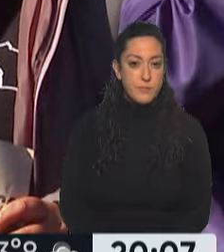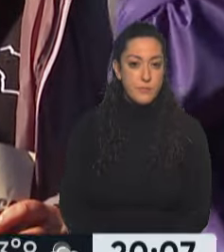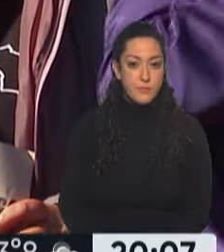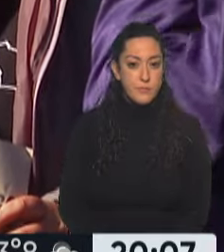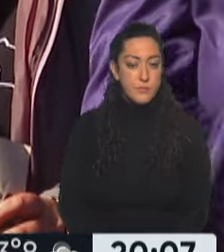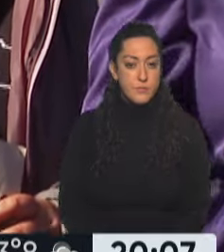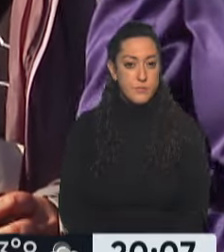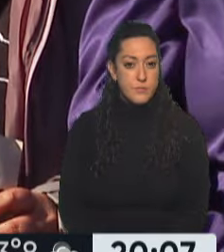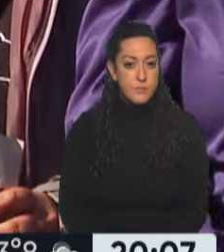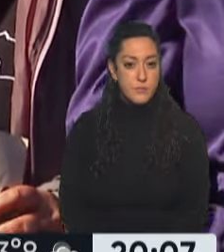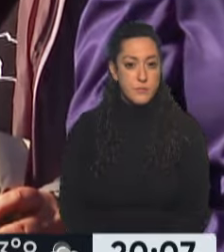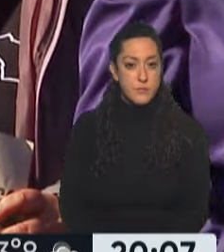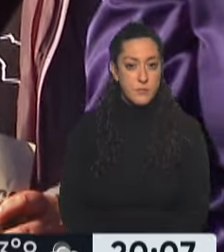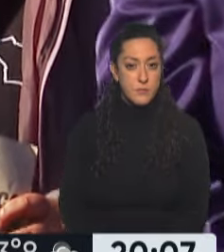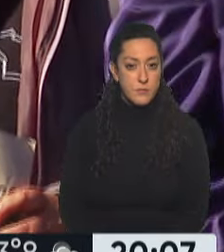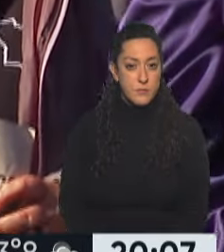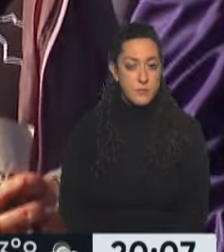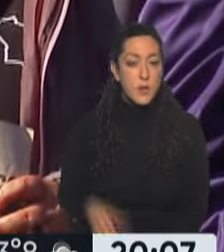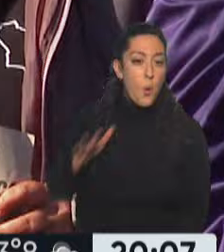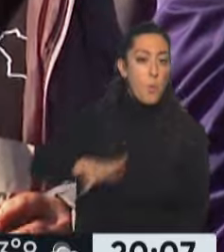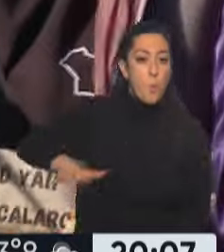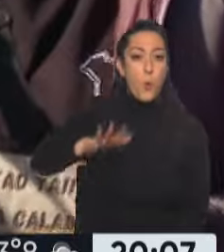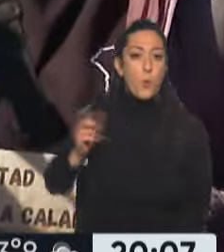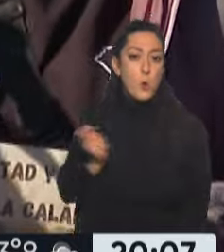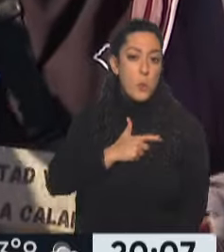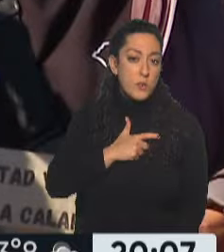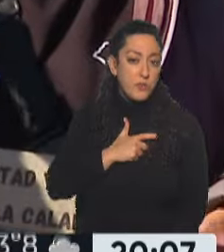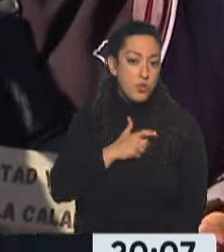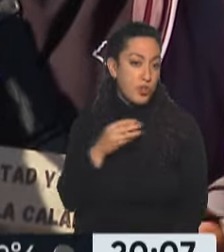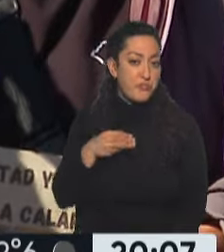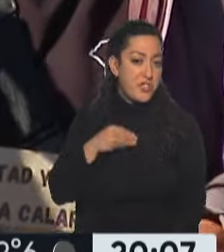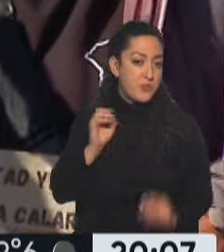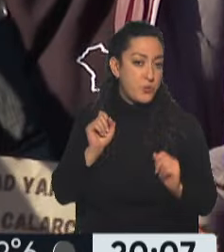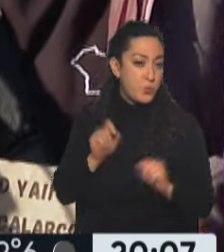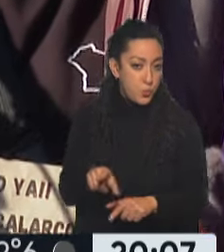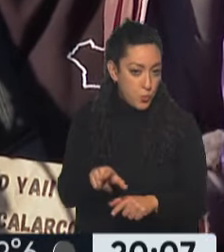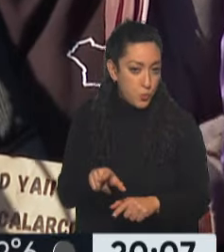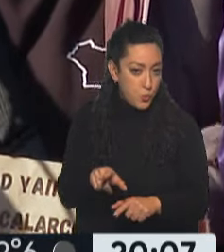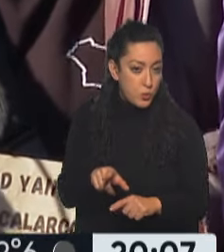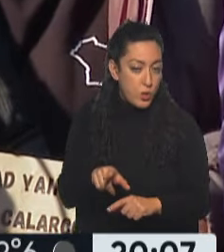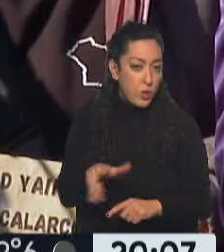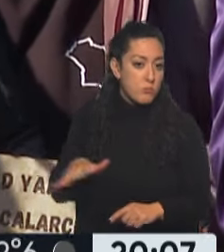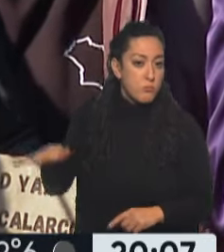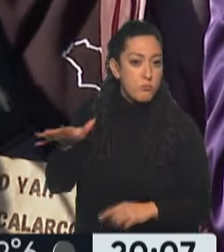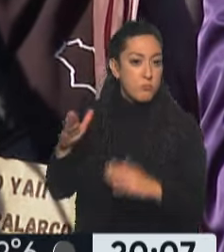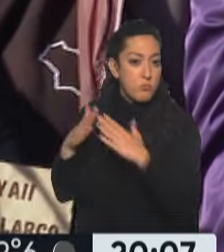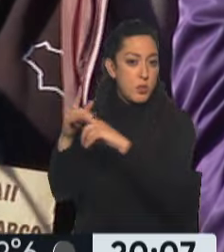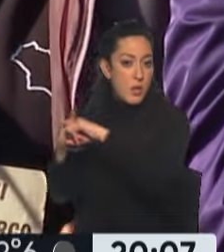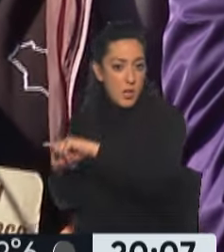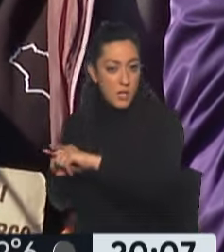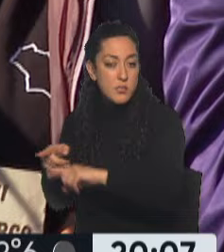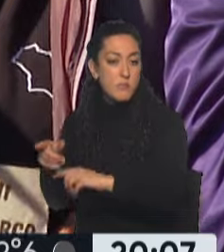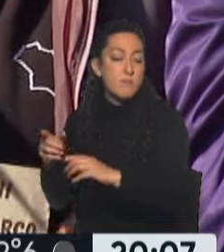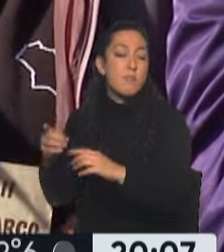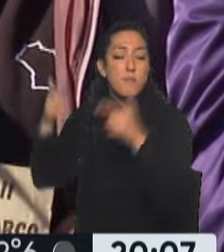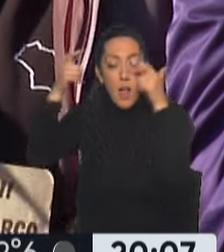La fe de nuestro pueblo en San Cayetano, el